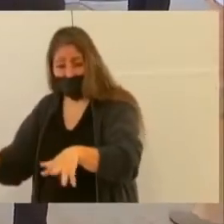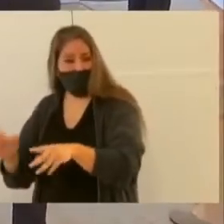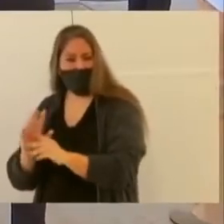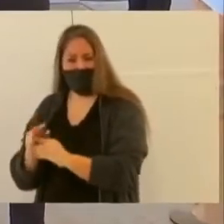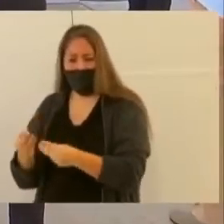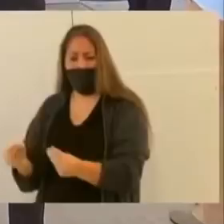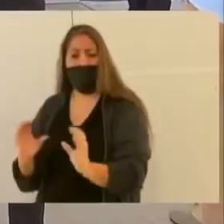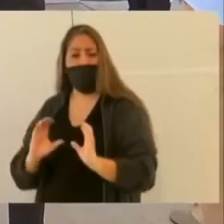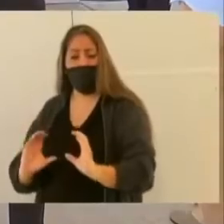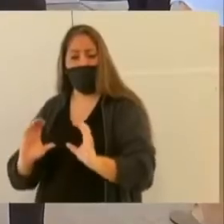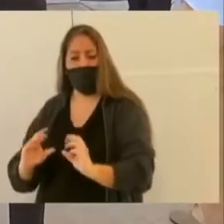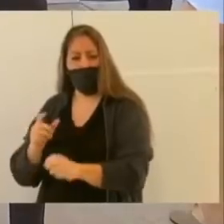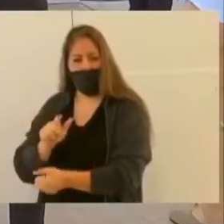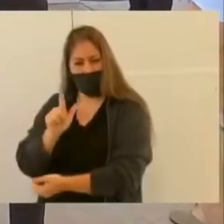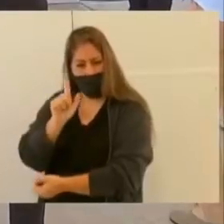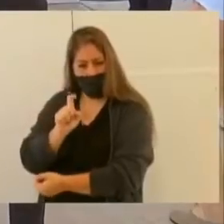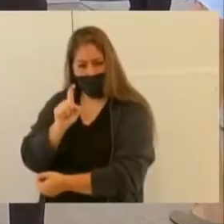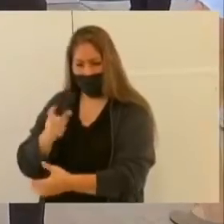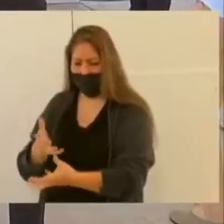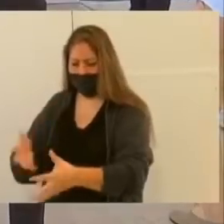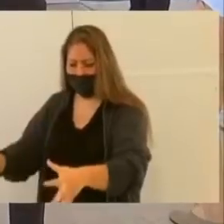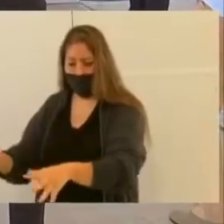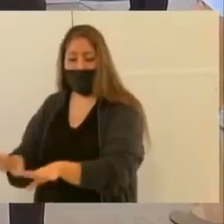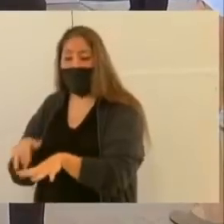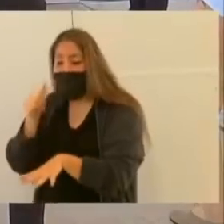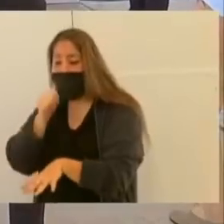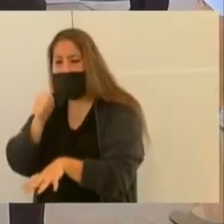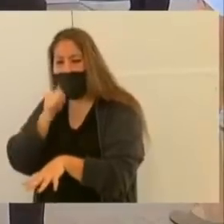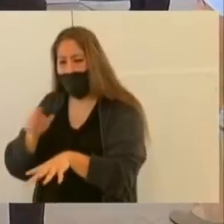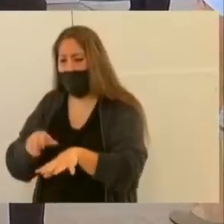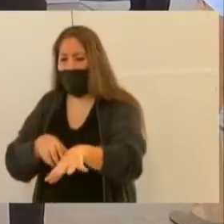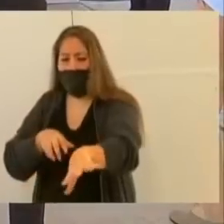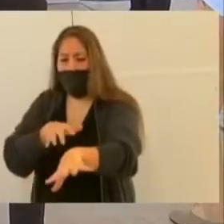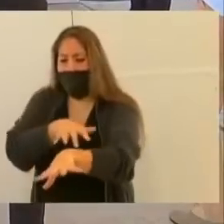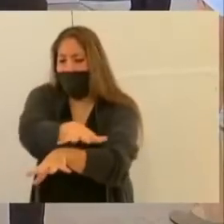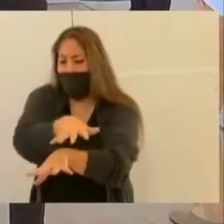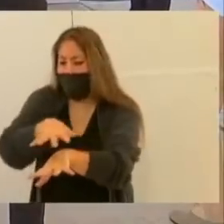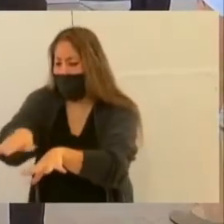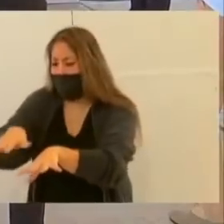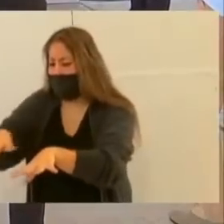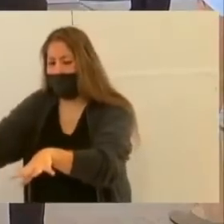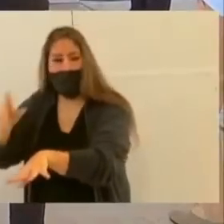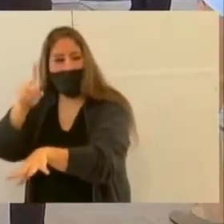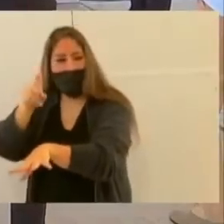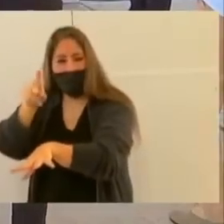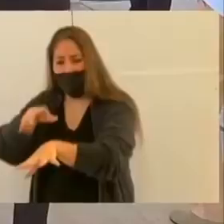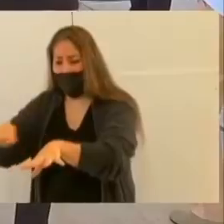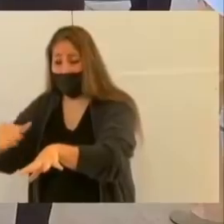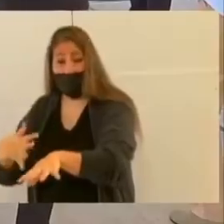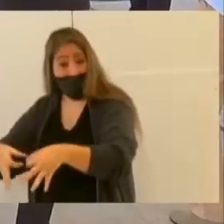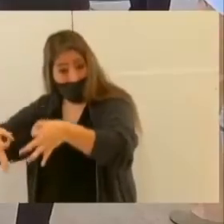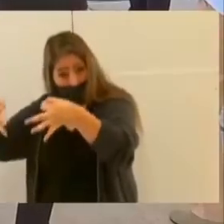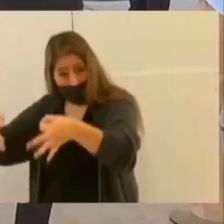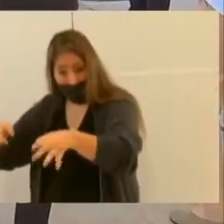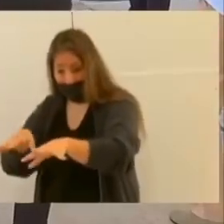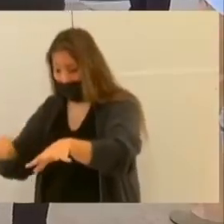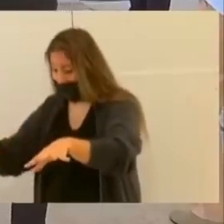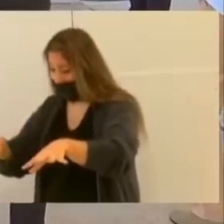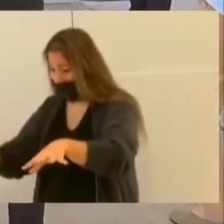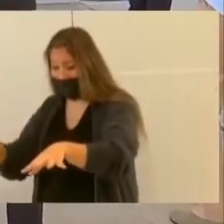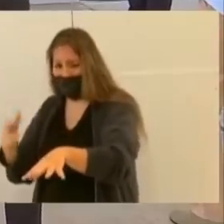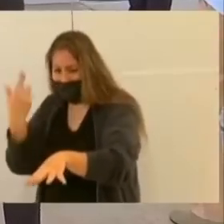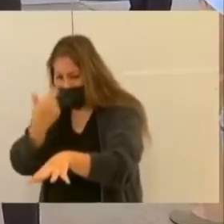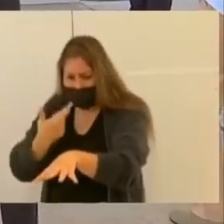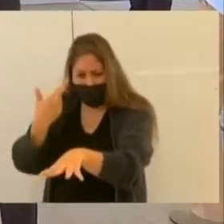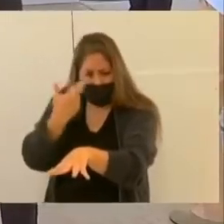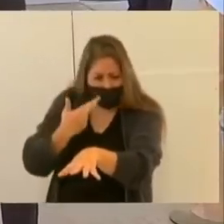y los organismos operadores pues puedan distribuir de manera óptima, evitando fugas,